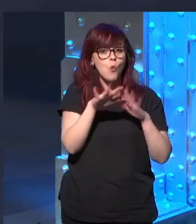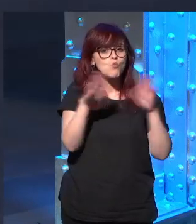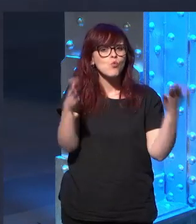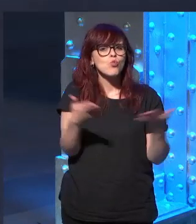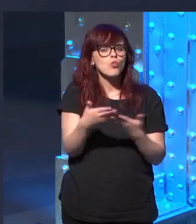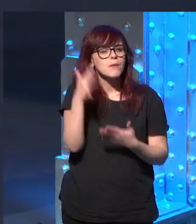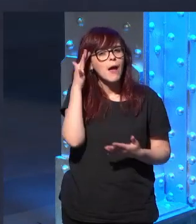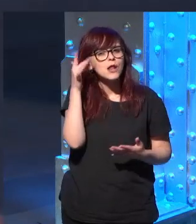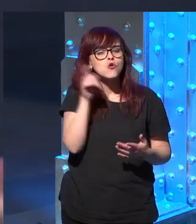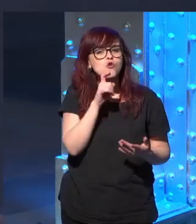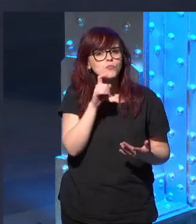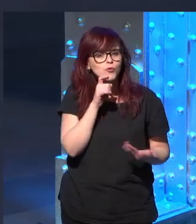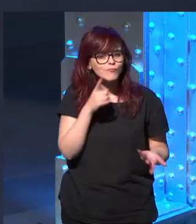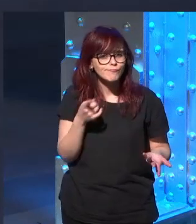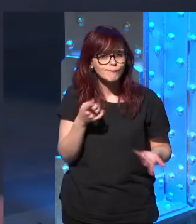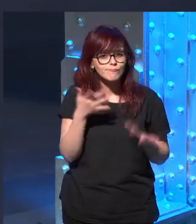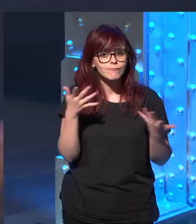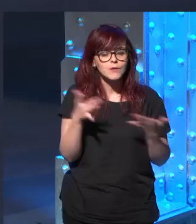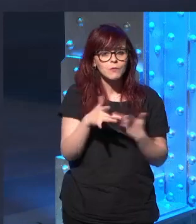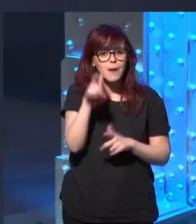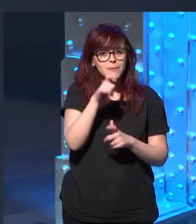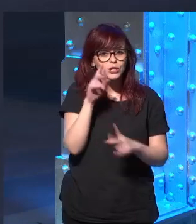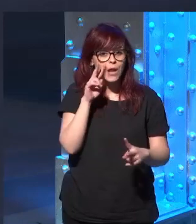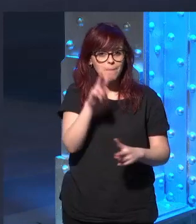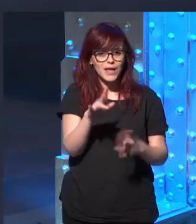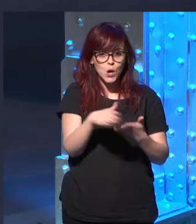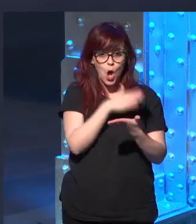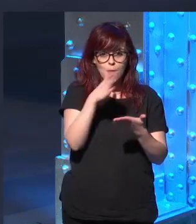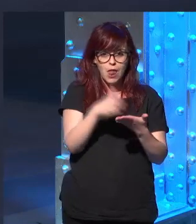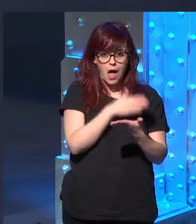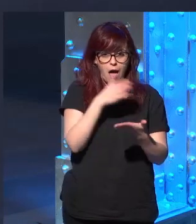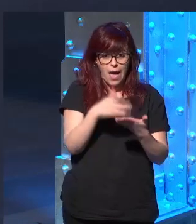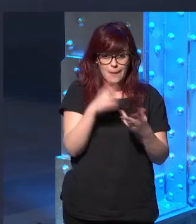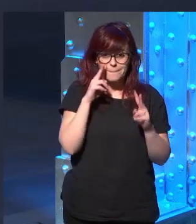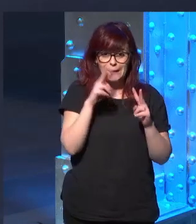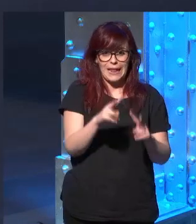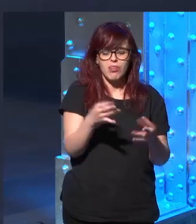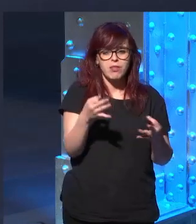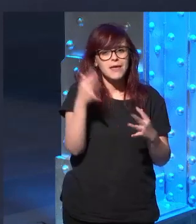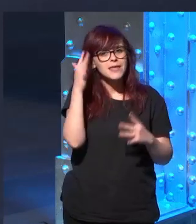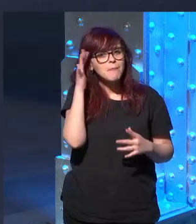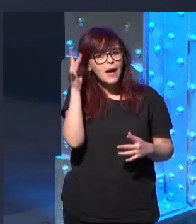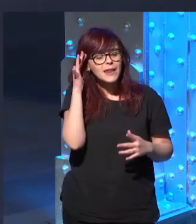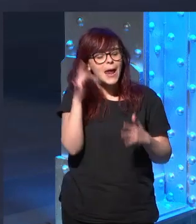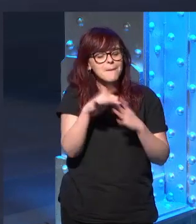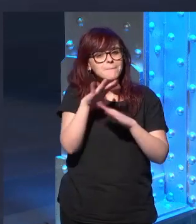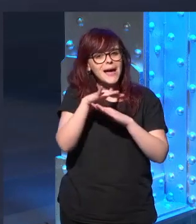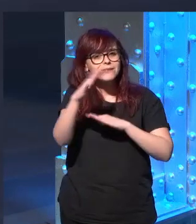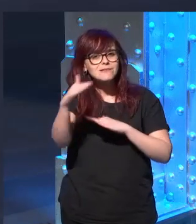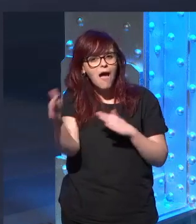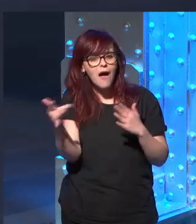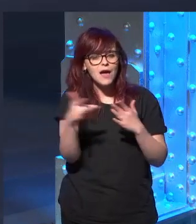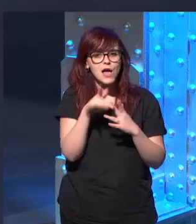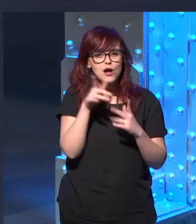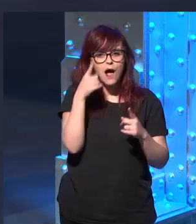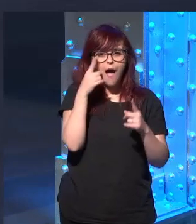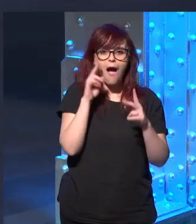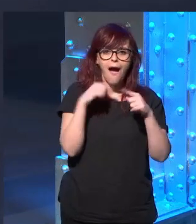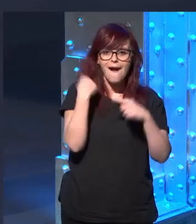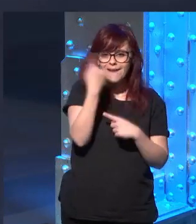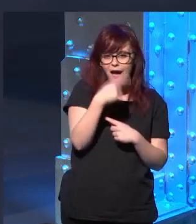decía, cuando una persona que ve lee una novela, tiene que imaginar en su mente todos esos paisajes, todos esos rostros, todos